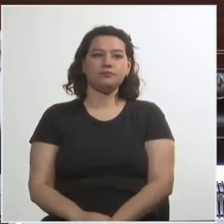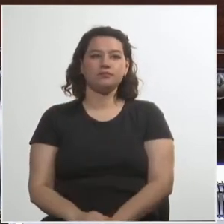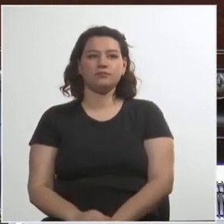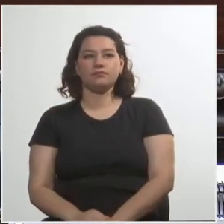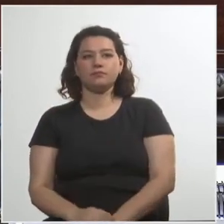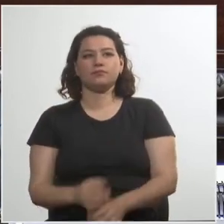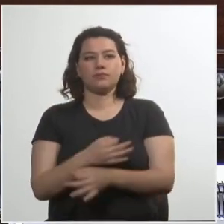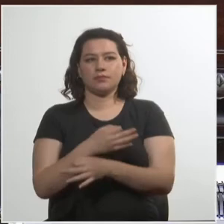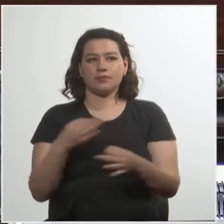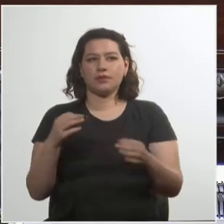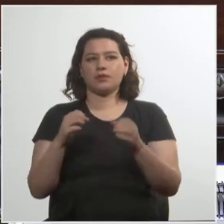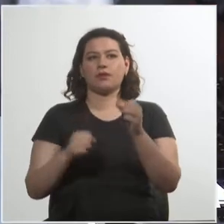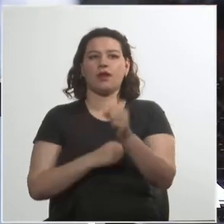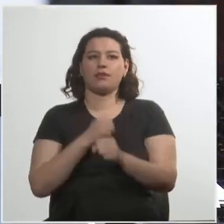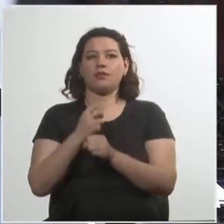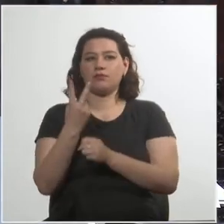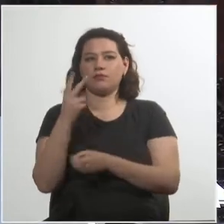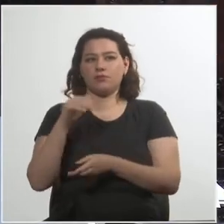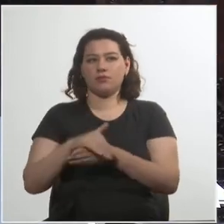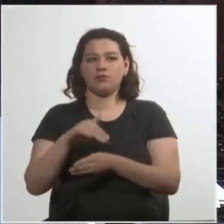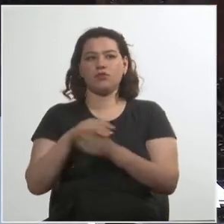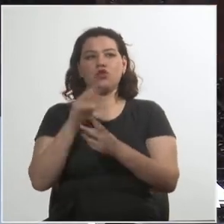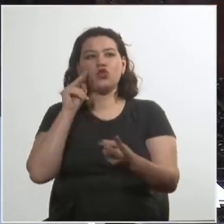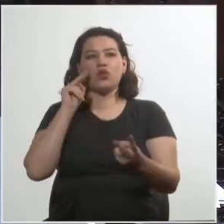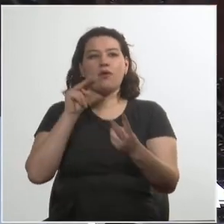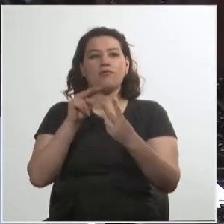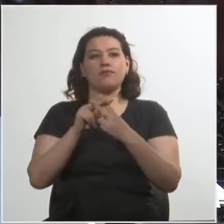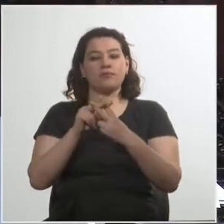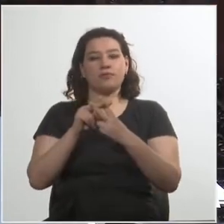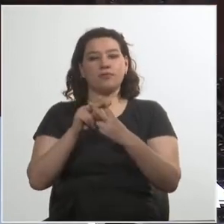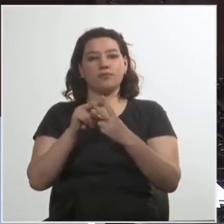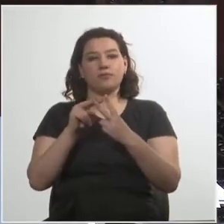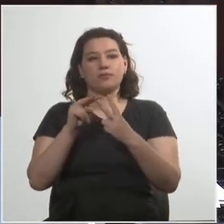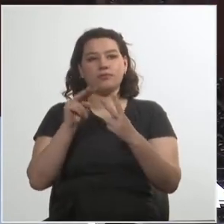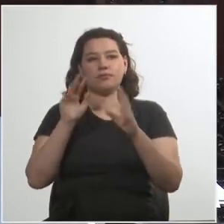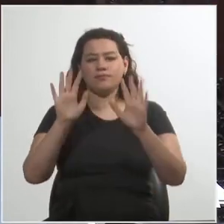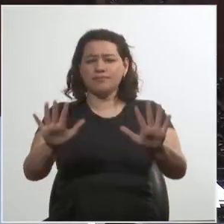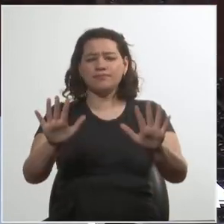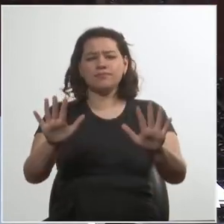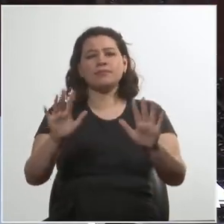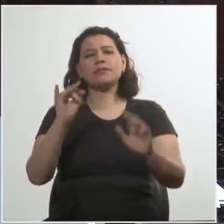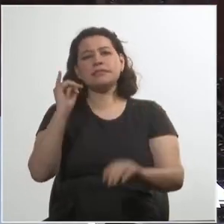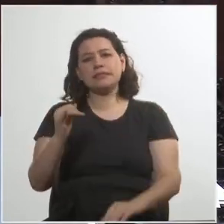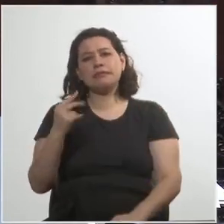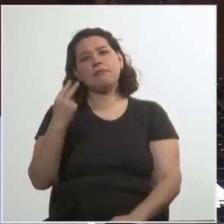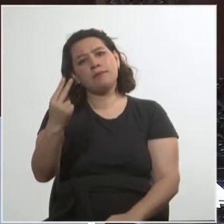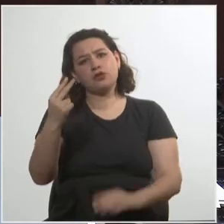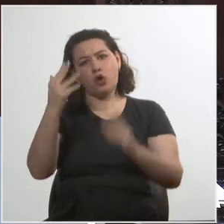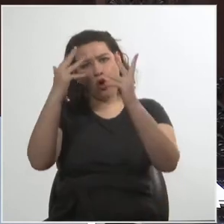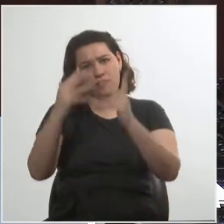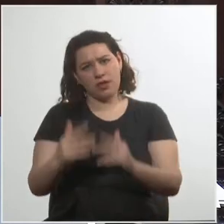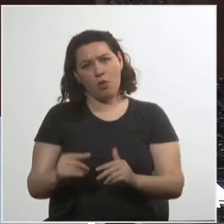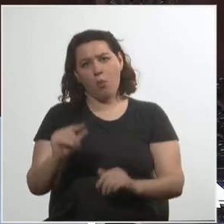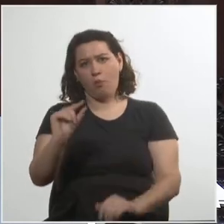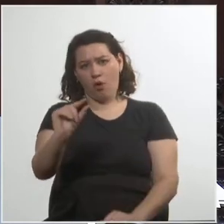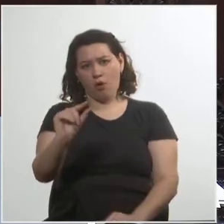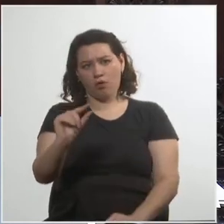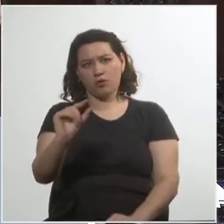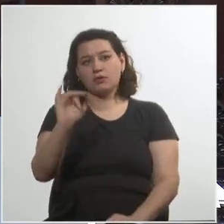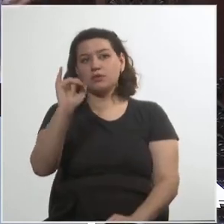perfecto vamos a las 14 horas nos vemos a la vamos a votar si me permiten ordenemosnos un poquito